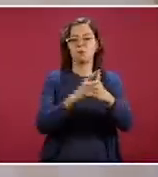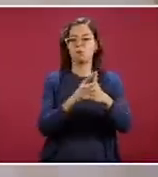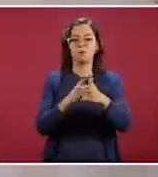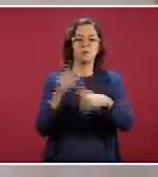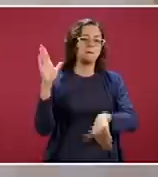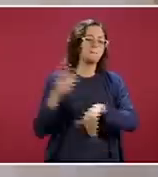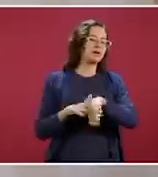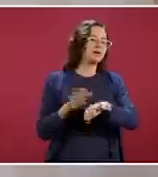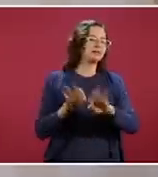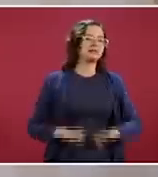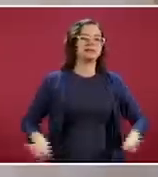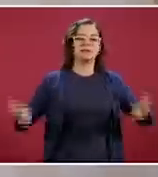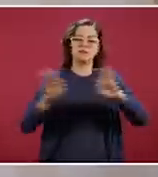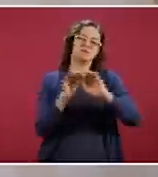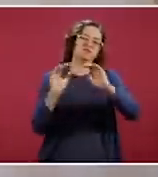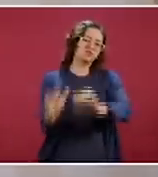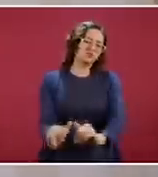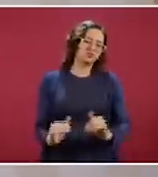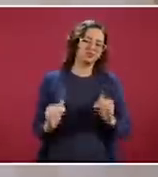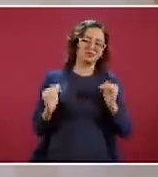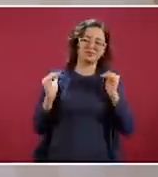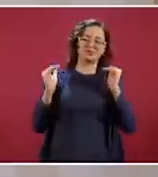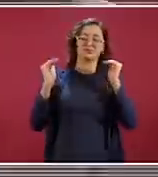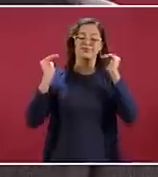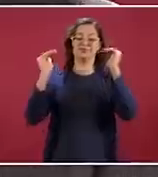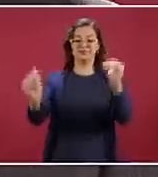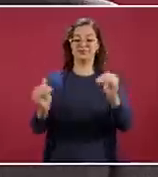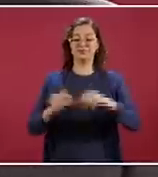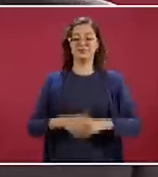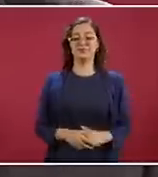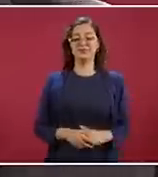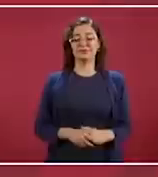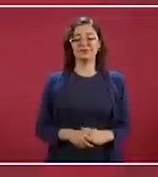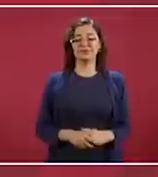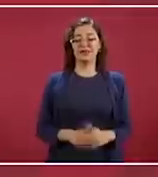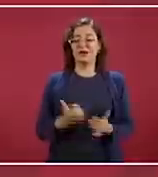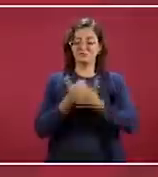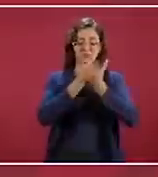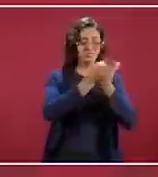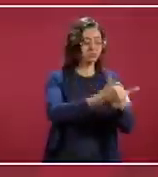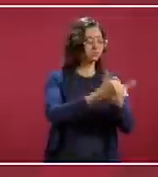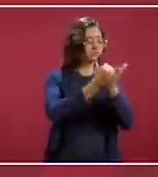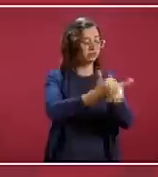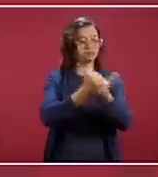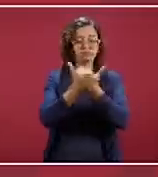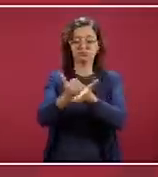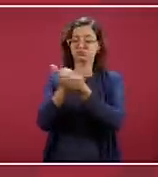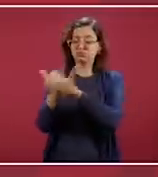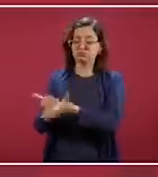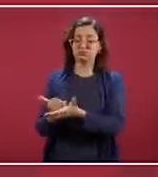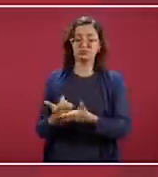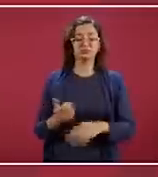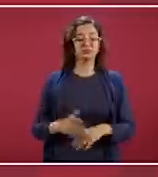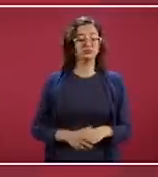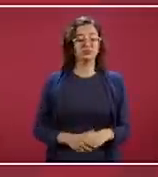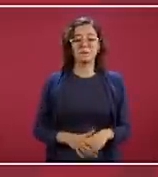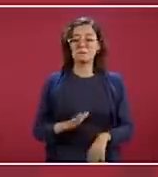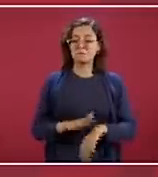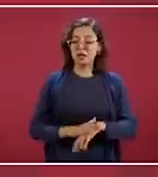la más importante de todas, la que más ayuda, la